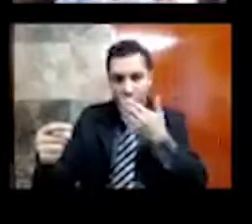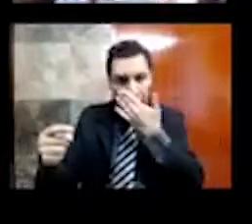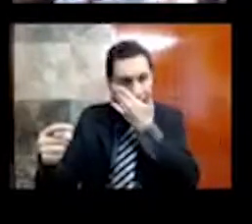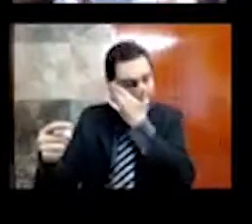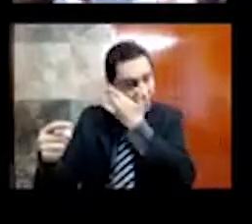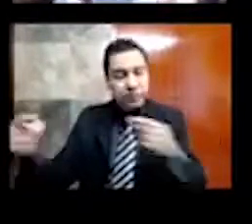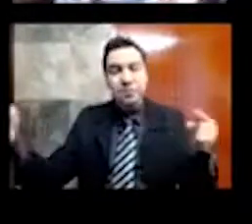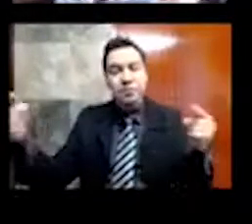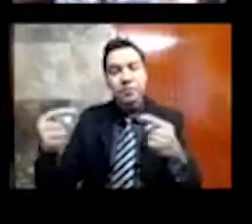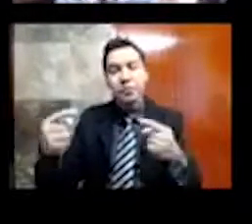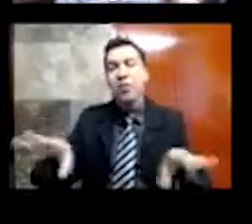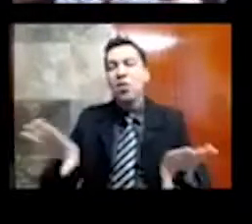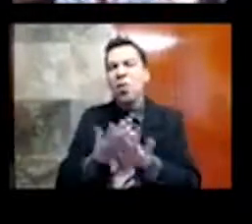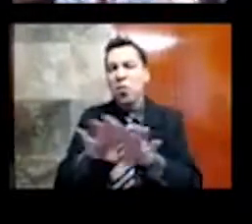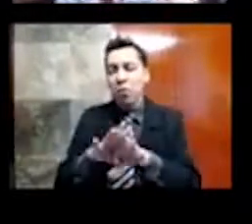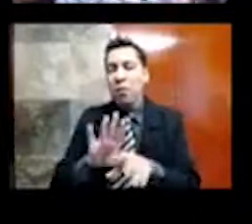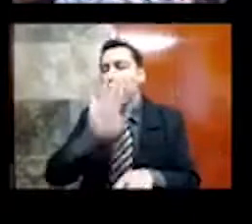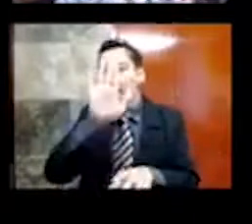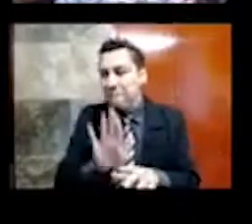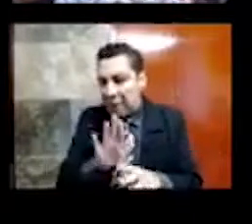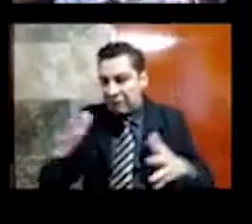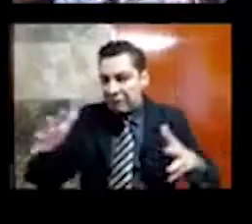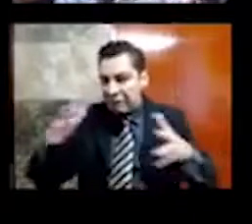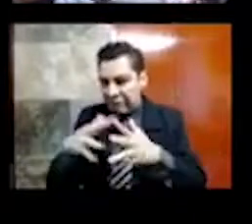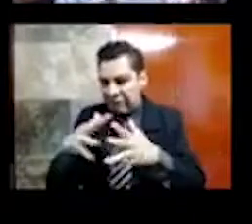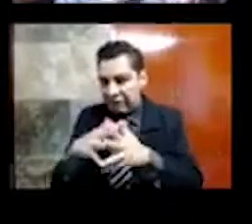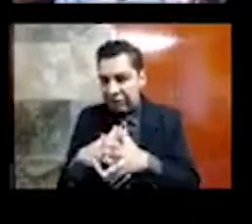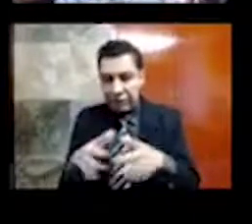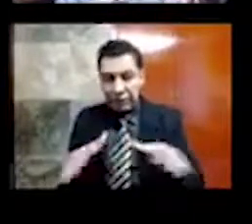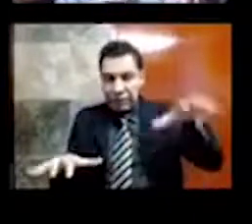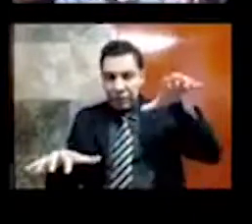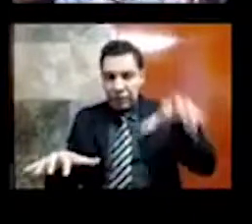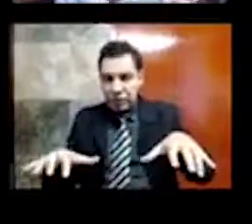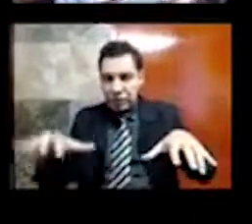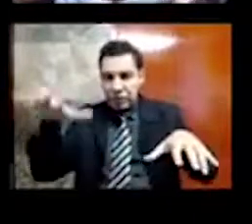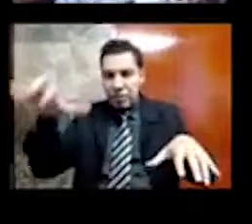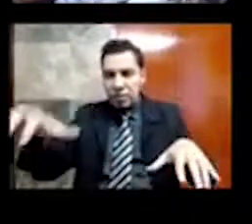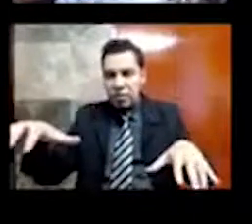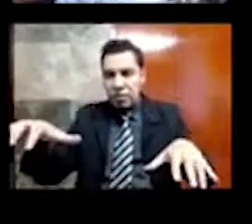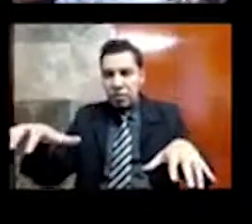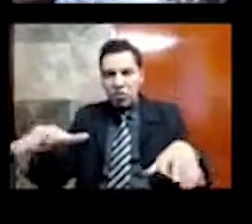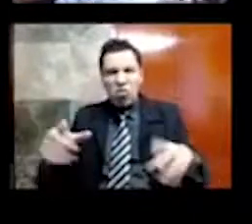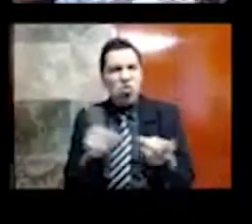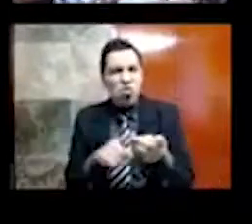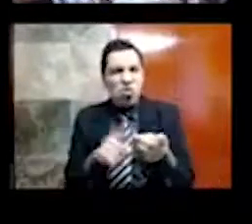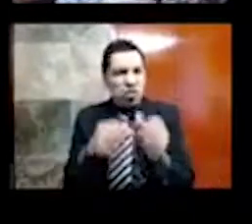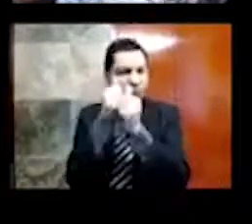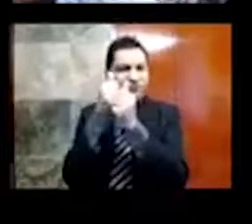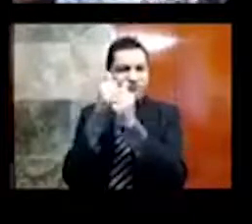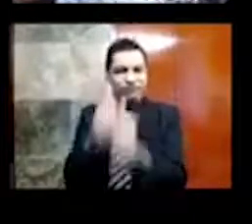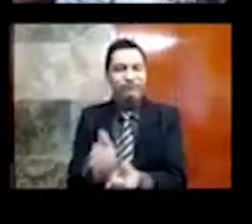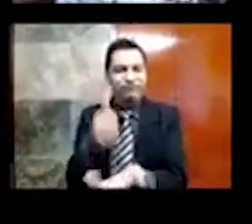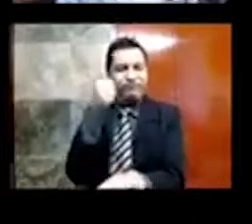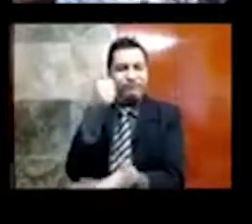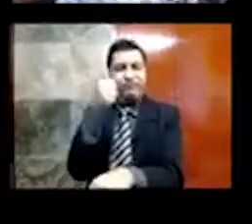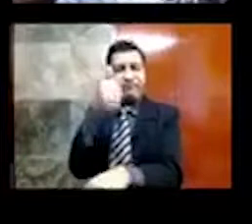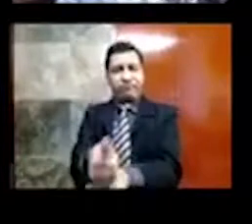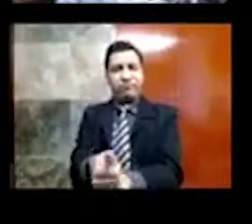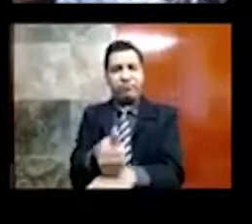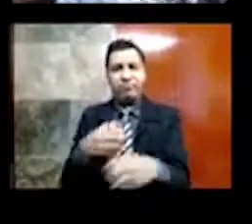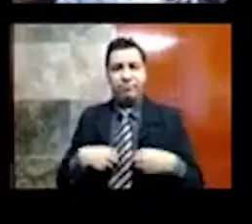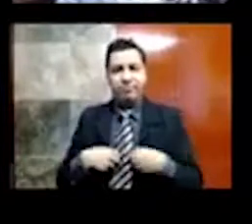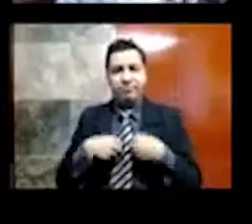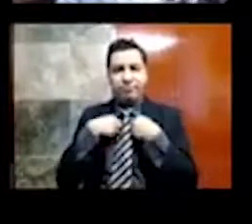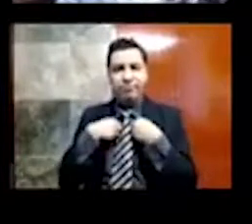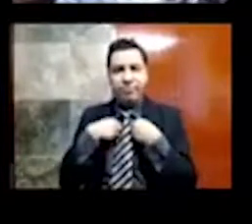último, no encuentran lugar en la cuenca de México y entonces cruzan